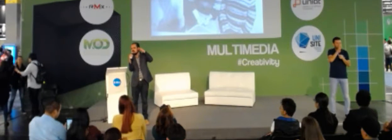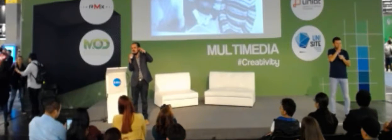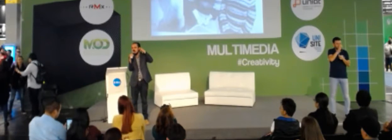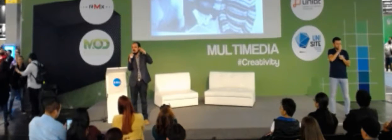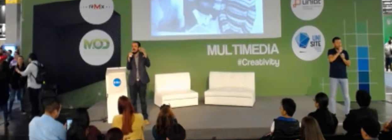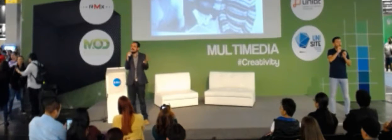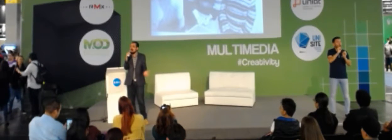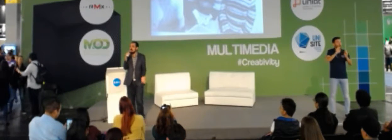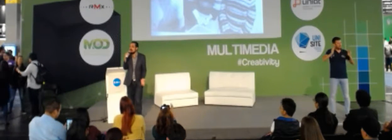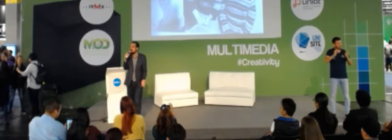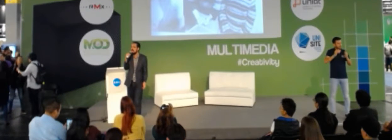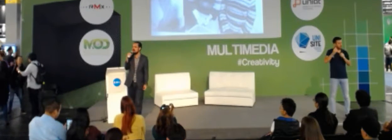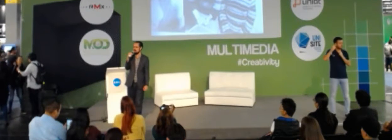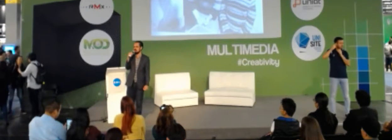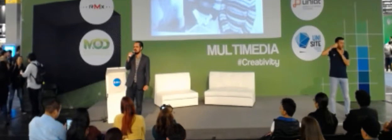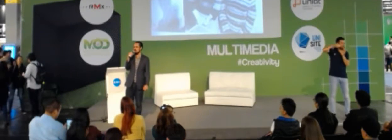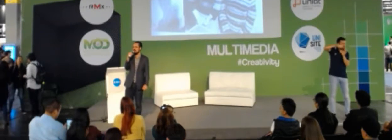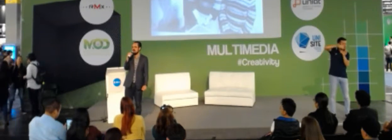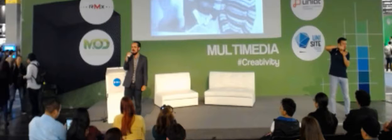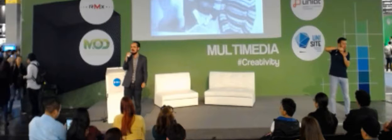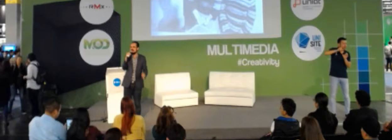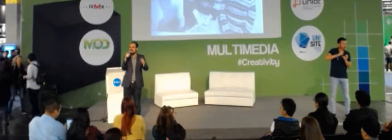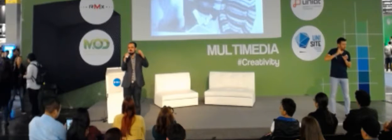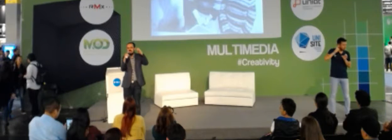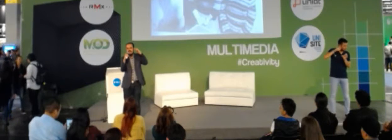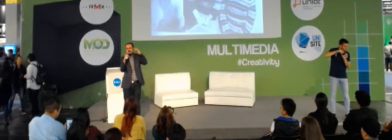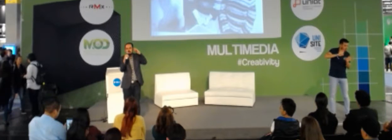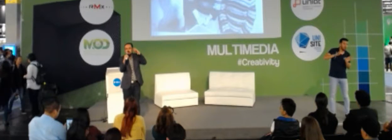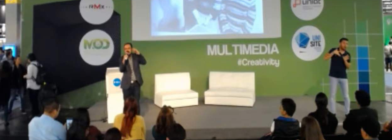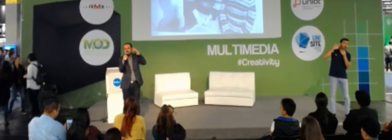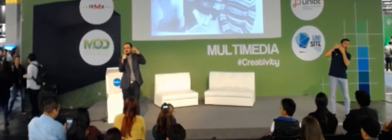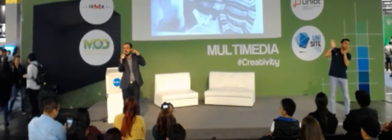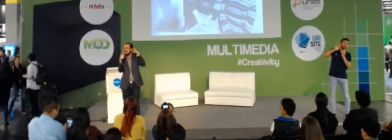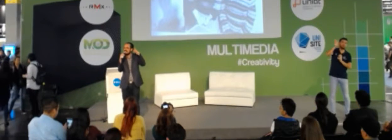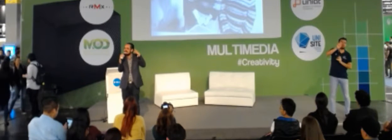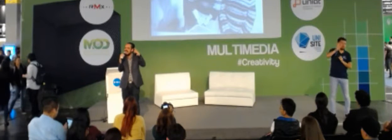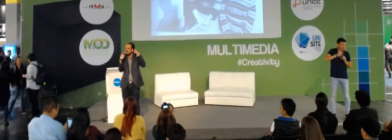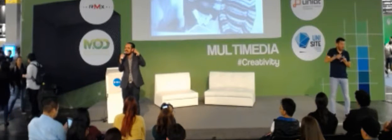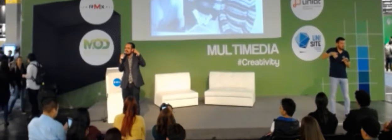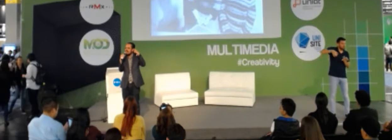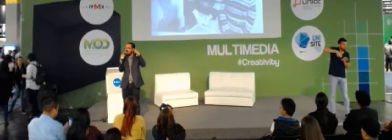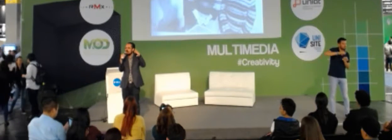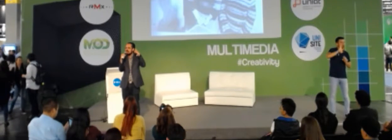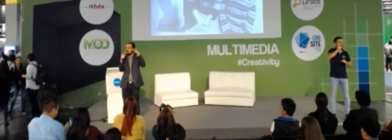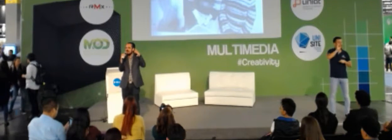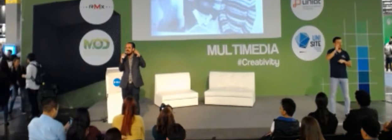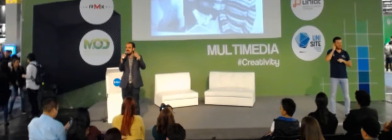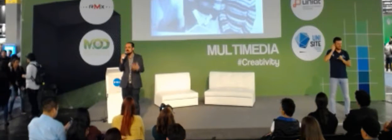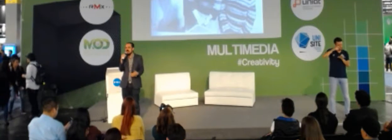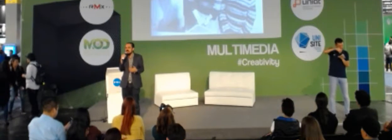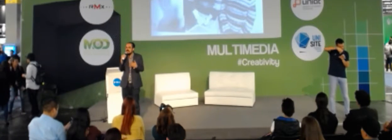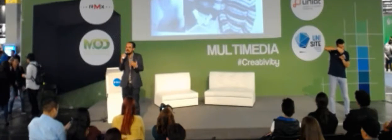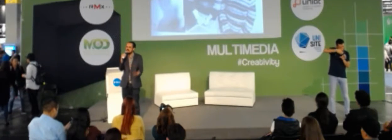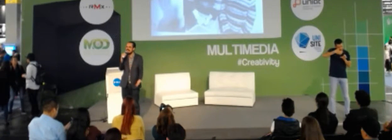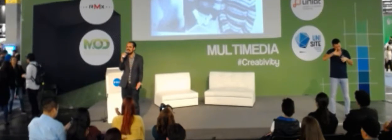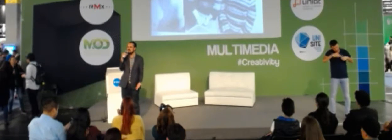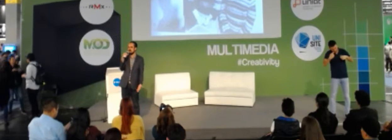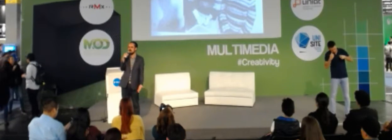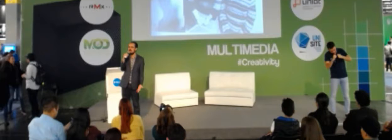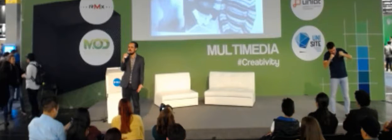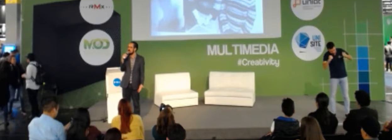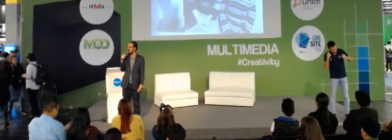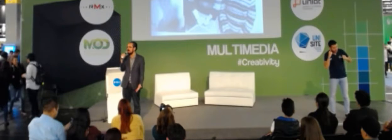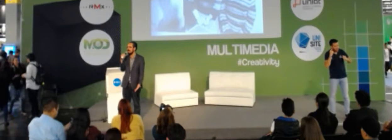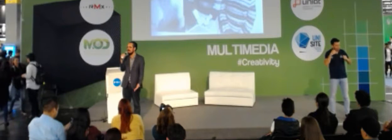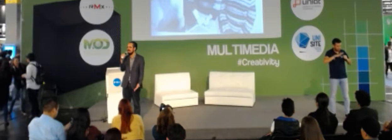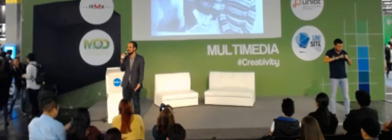fríos para destapar los oídos. Se les metían instrumentos para rascar el oído y en lugar de beneficiar a las personas